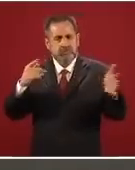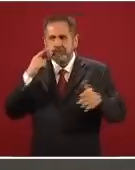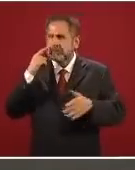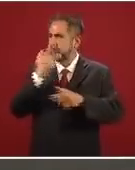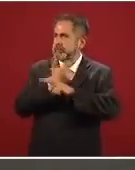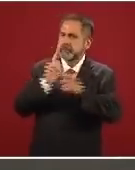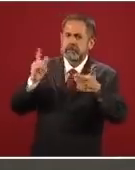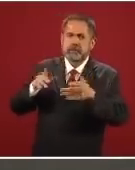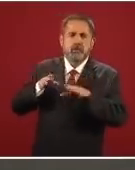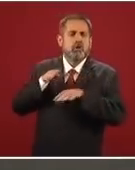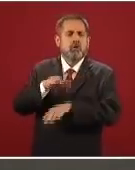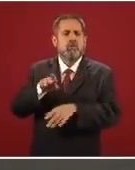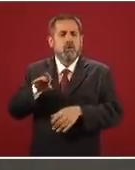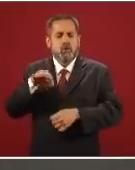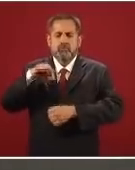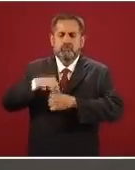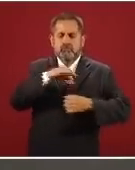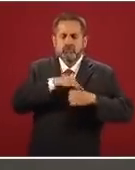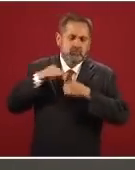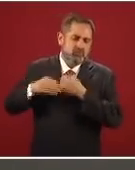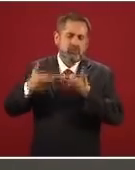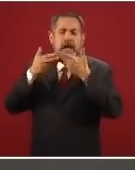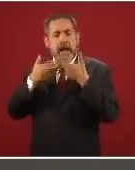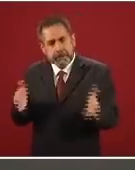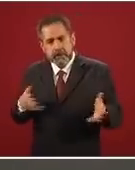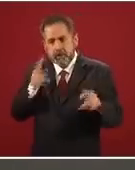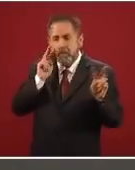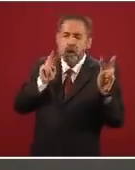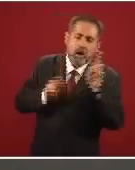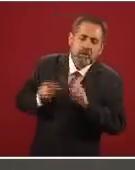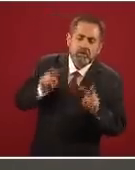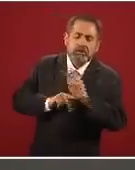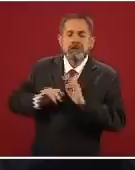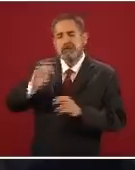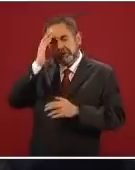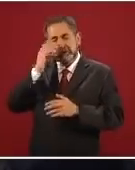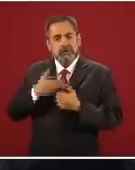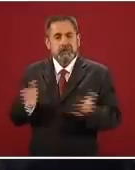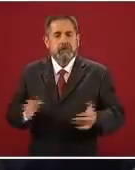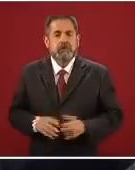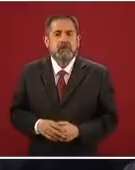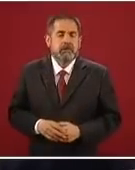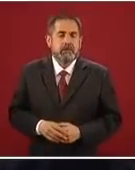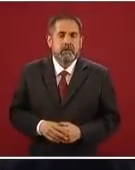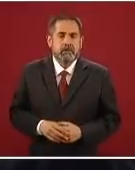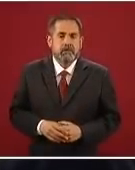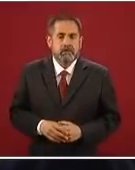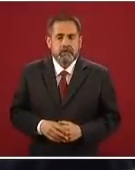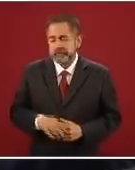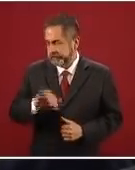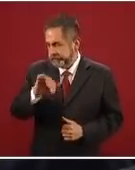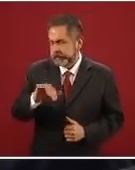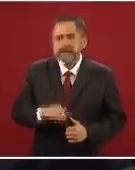democratizarse en sus procesos de elección, tanto de rector como de facultades? Gracias, presidente. Sí, son procesos